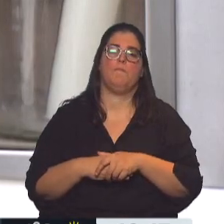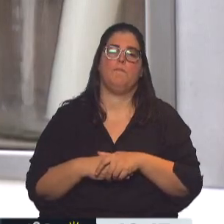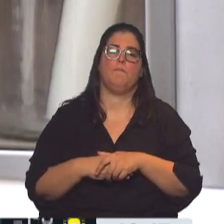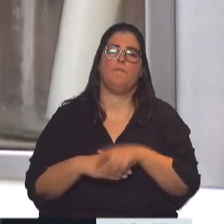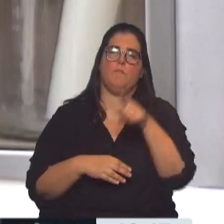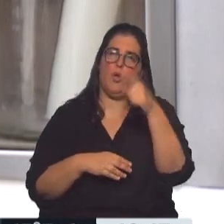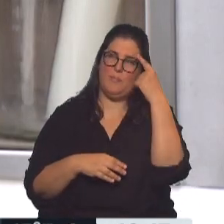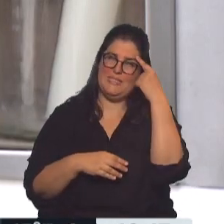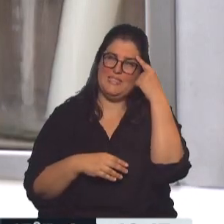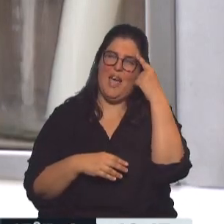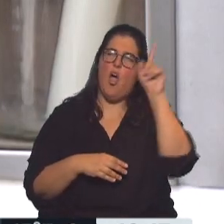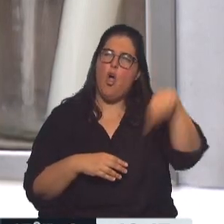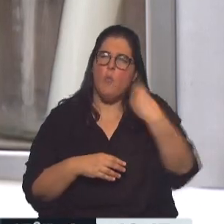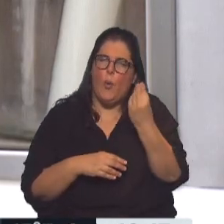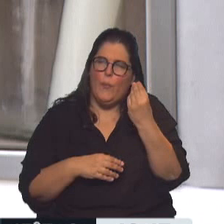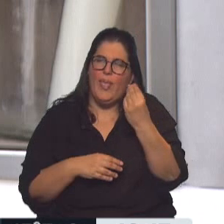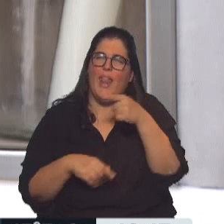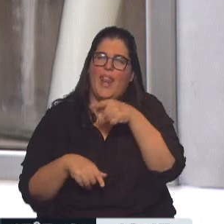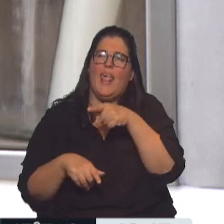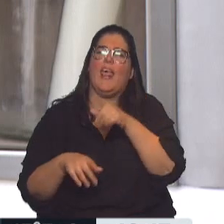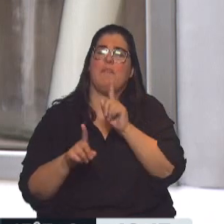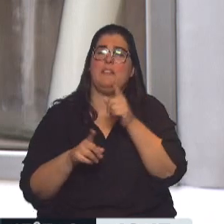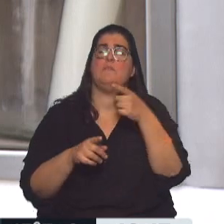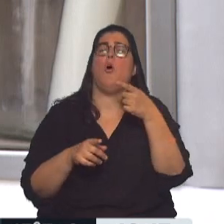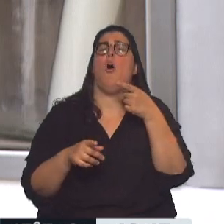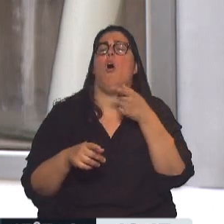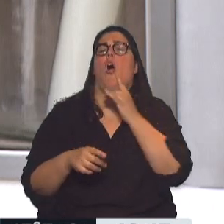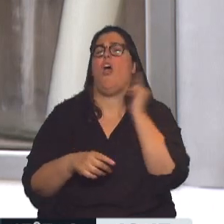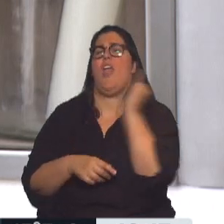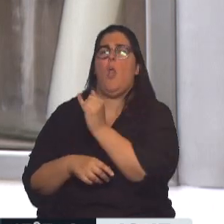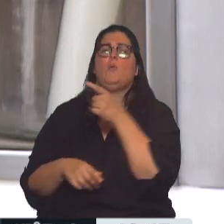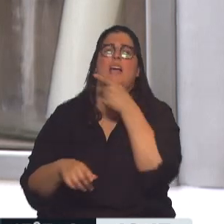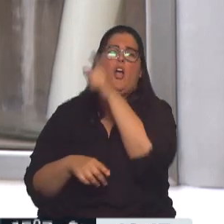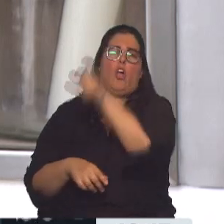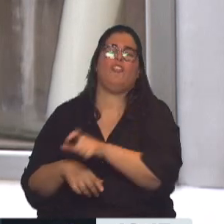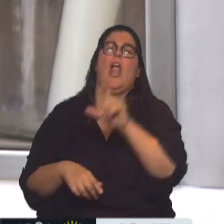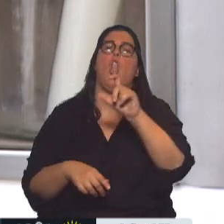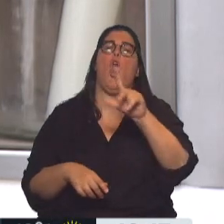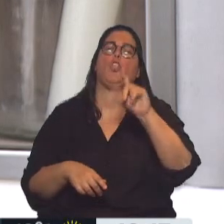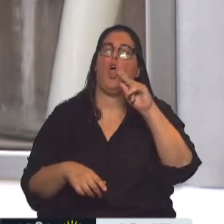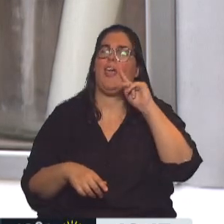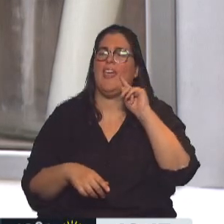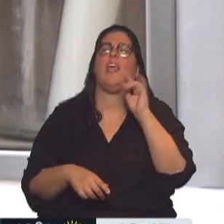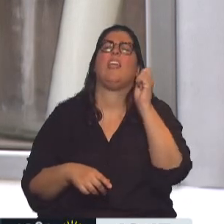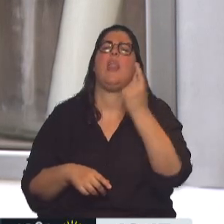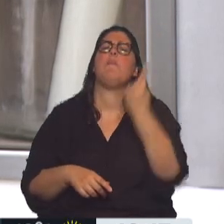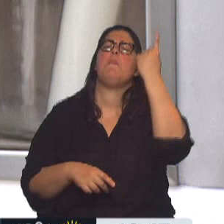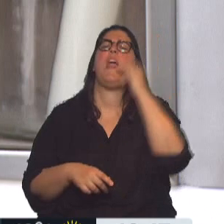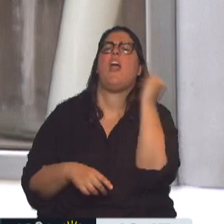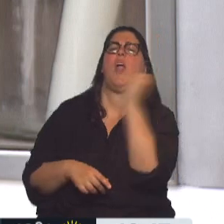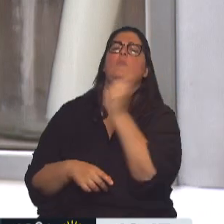Pensá que la génesis de todo de la batalla contra Lotocchi la inicia Gabriela Trench hace casi una década. Esa